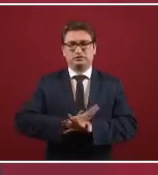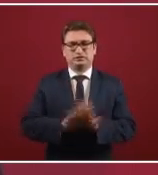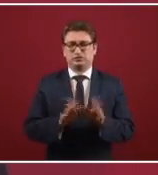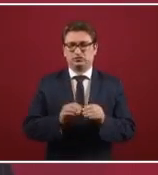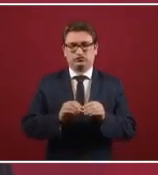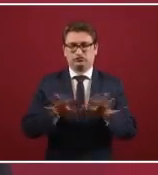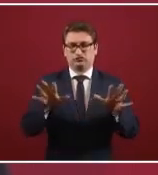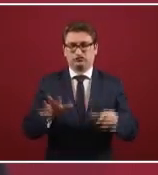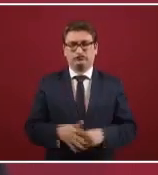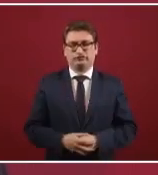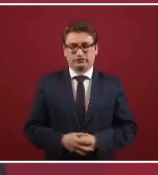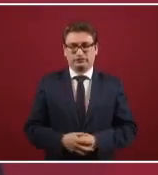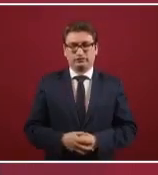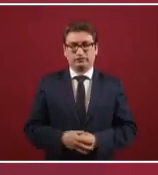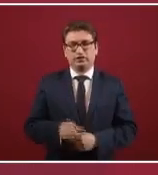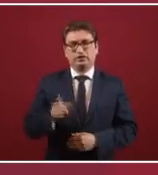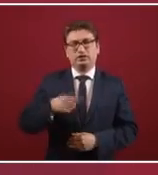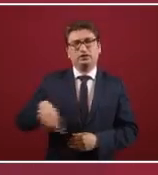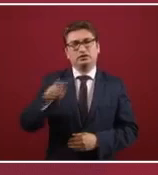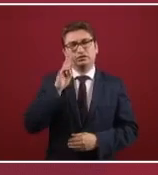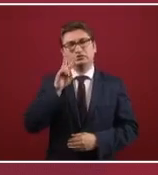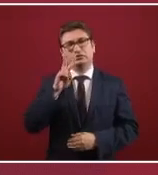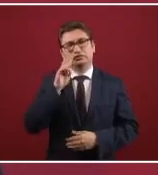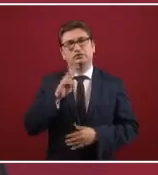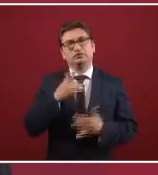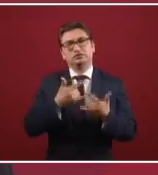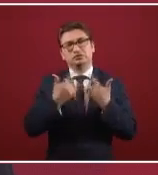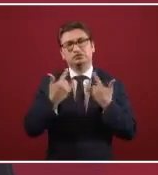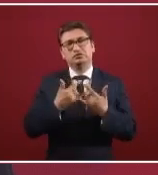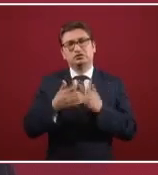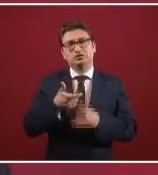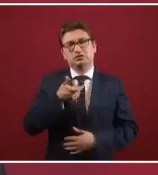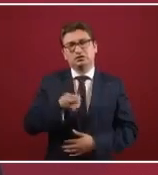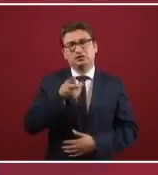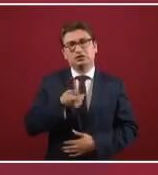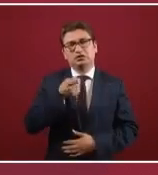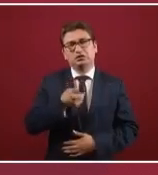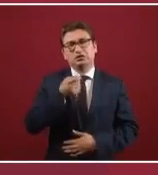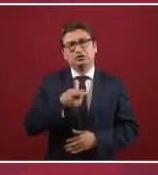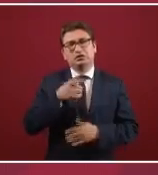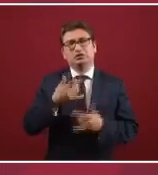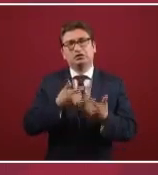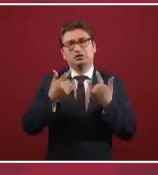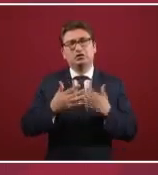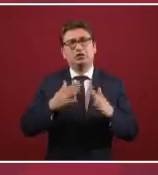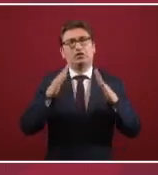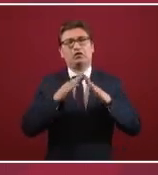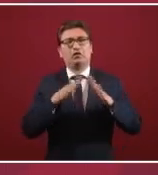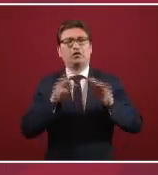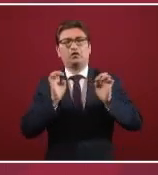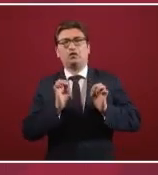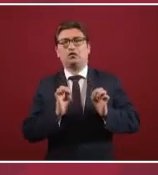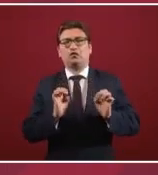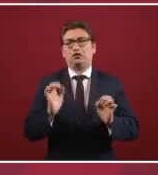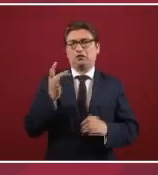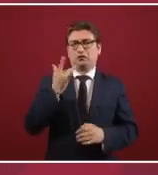no estén pasando nada más las escenas de casas residenciales